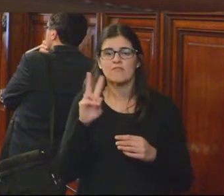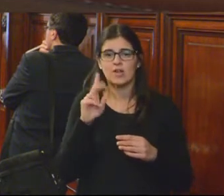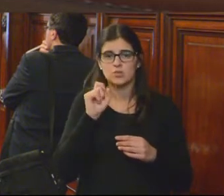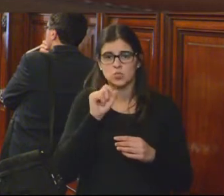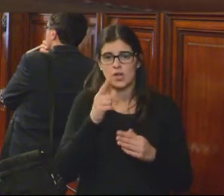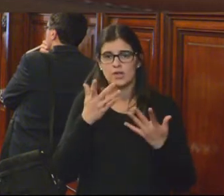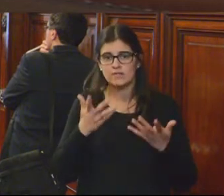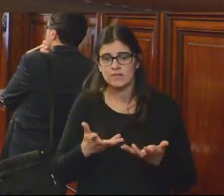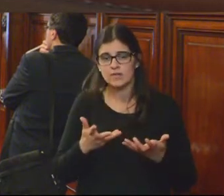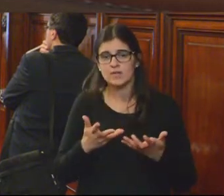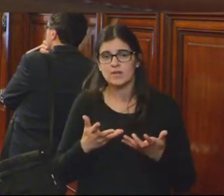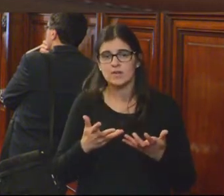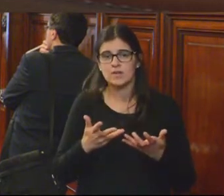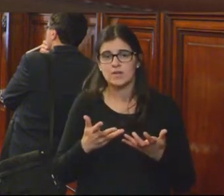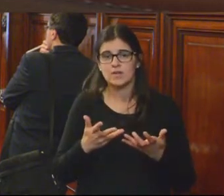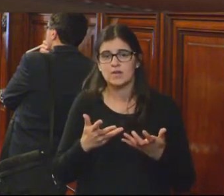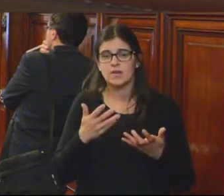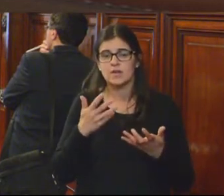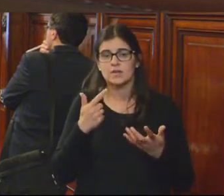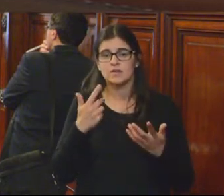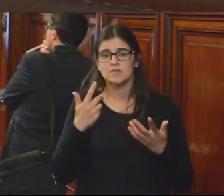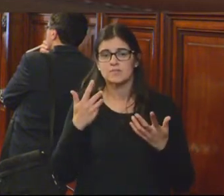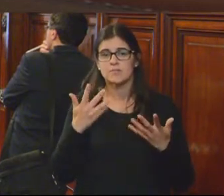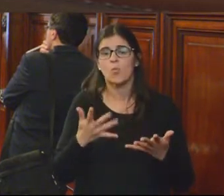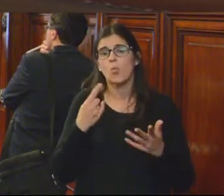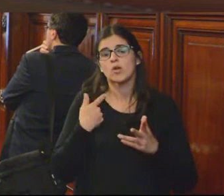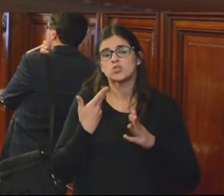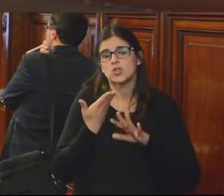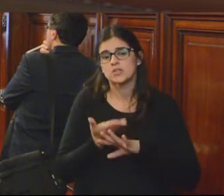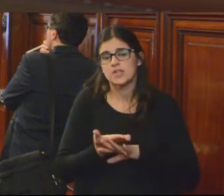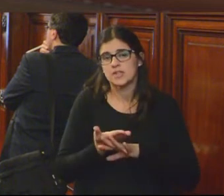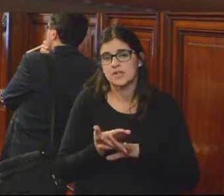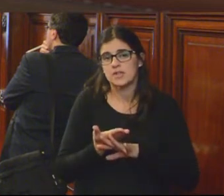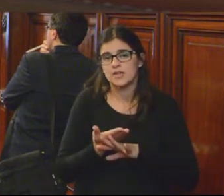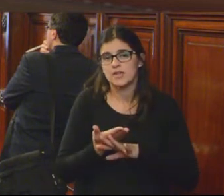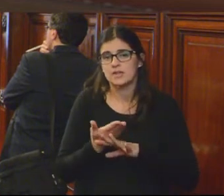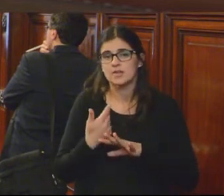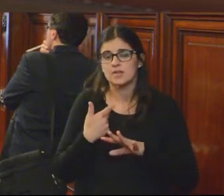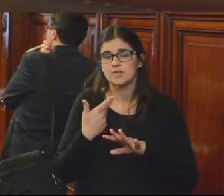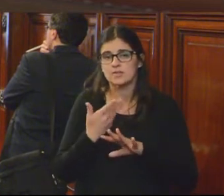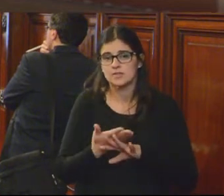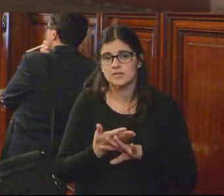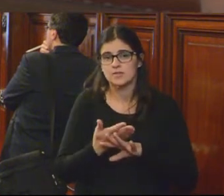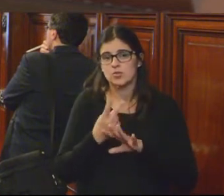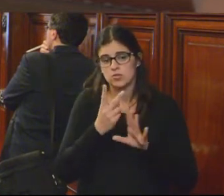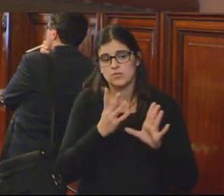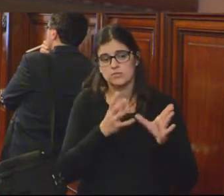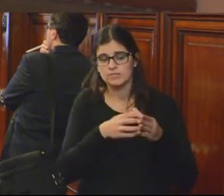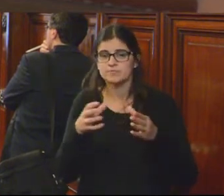esto sería una solicitud que les formularía a ambas